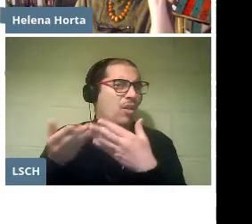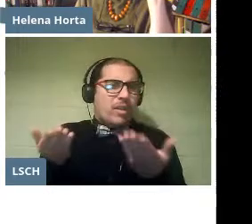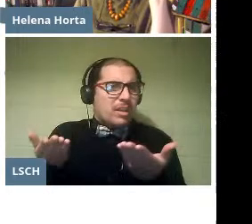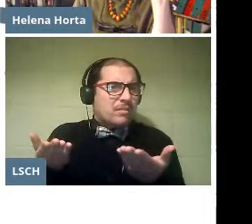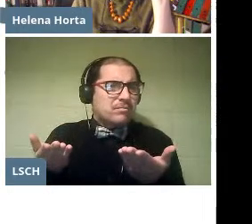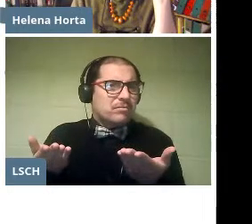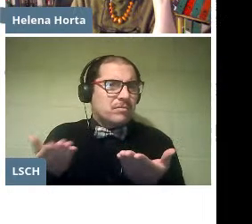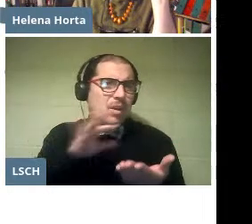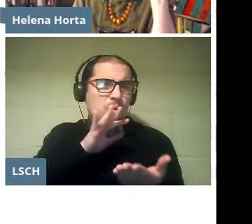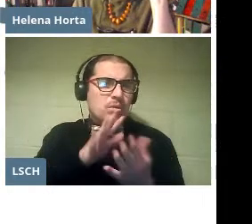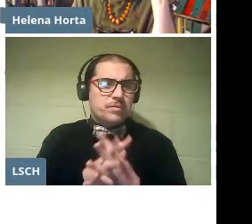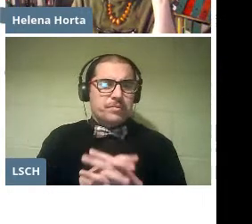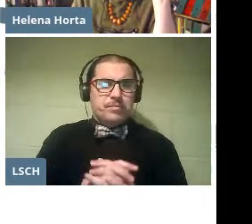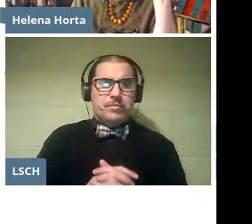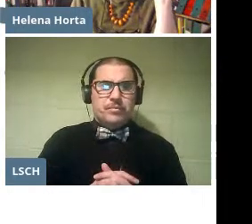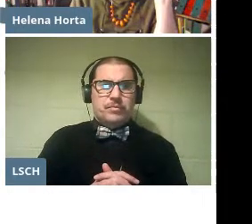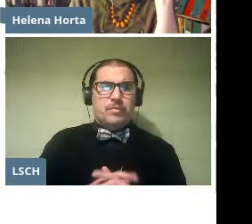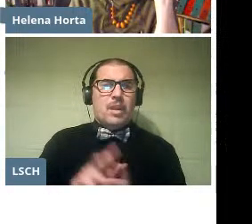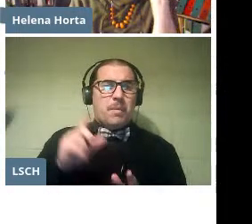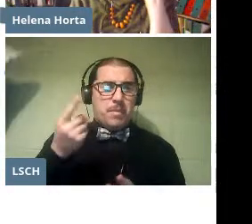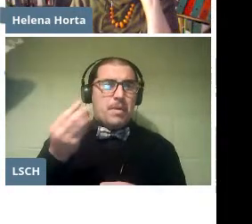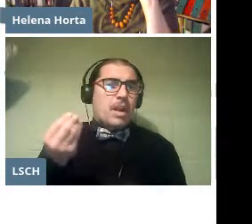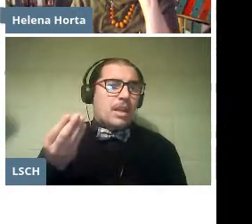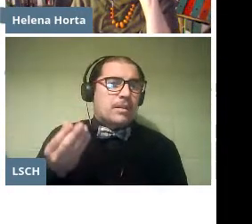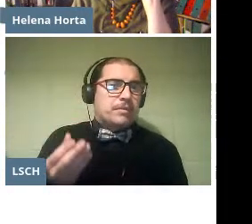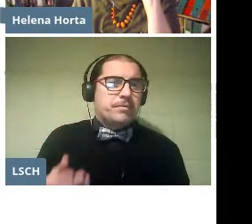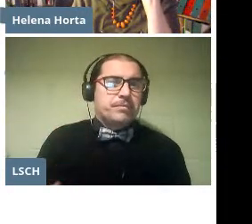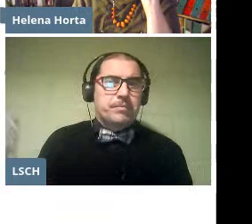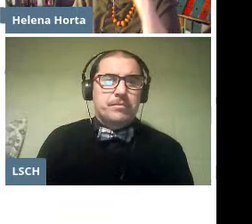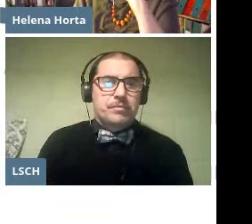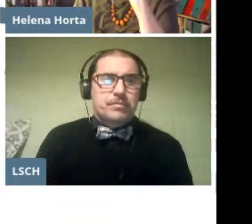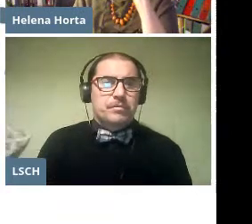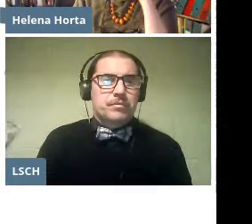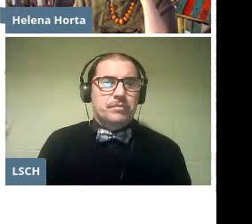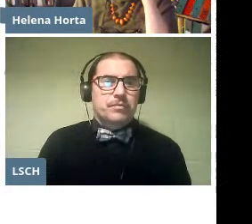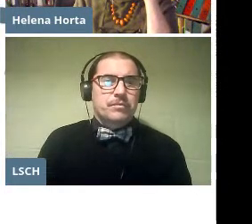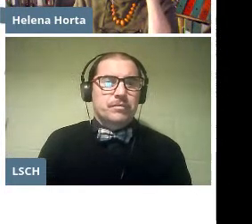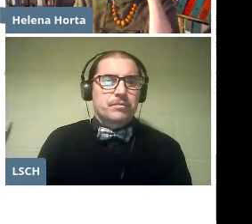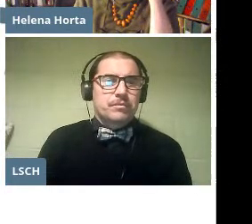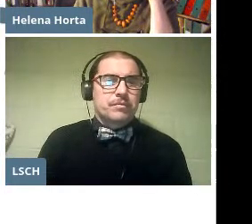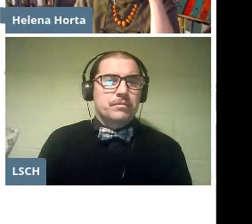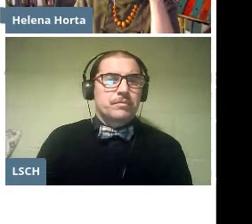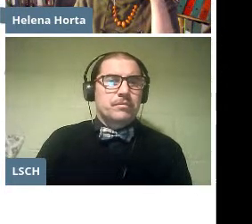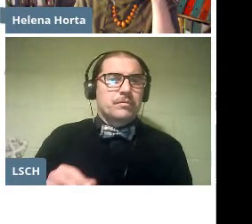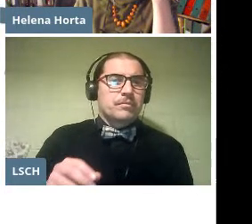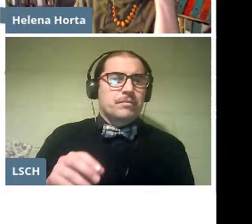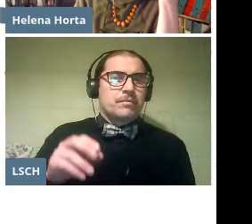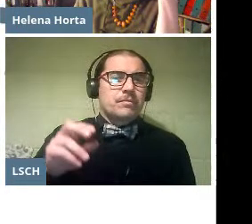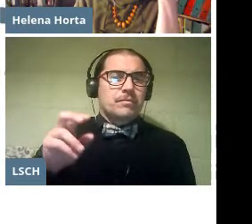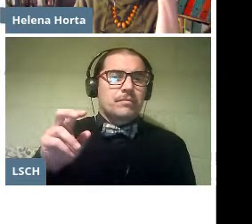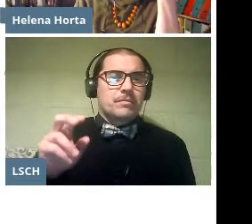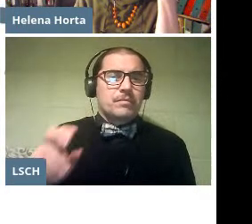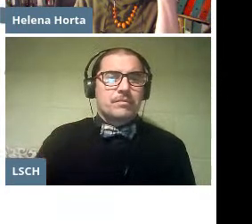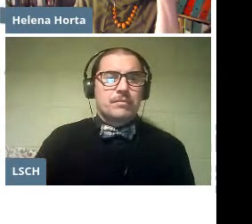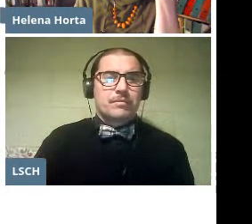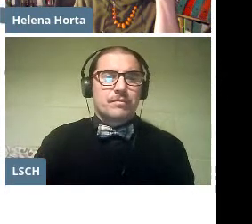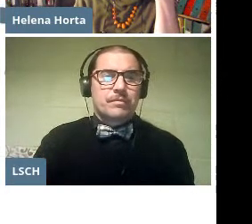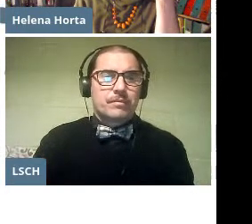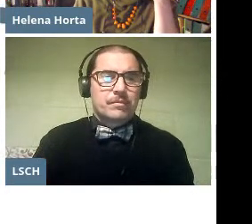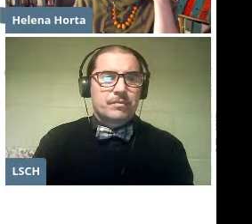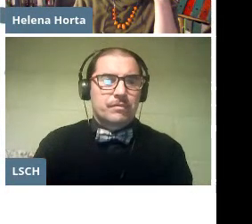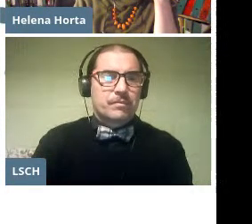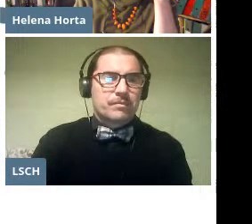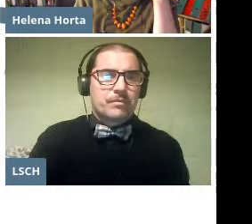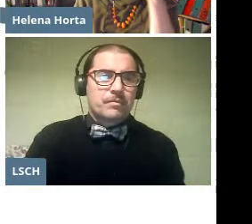contextos, el primero es cuando el jefe local que manejaba el tráfico